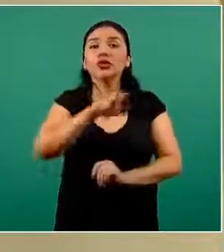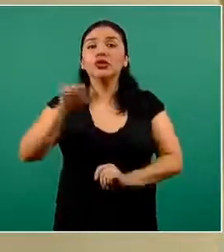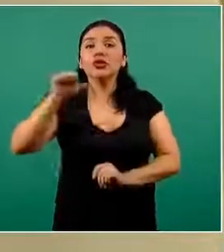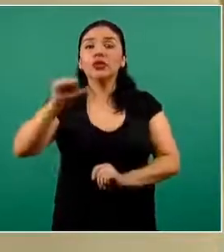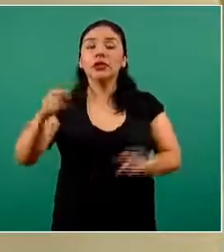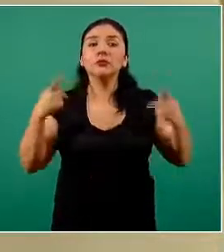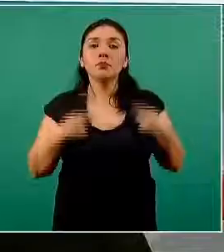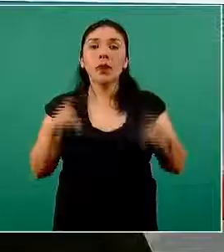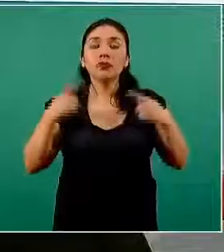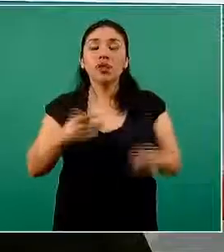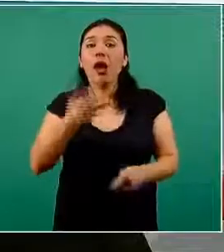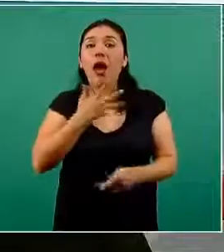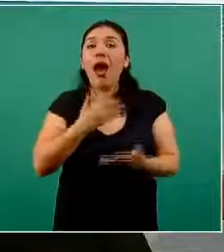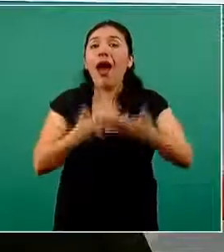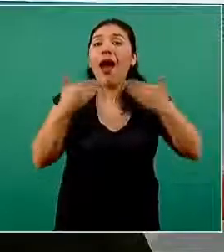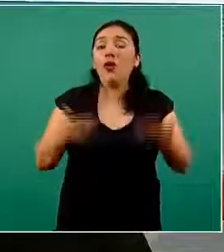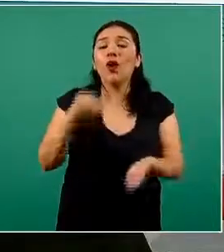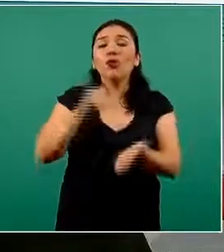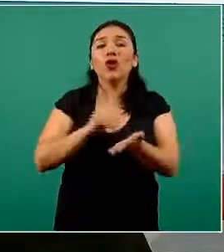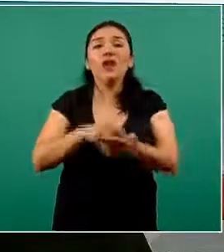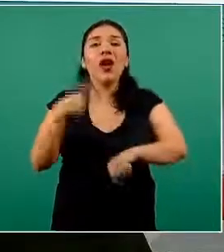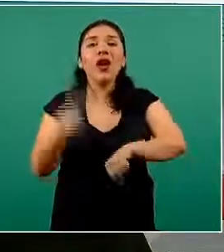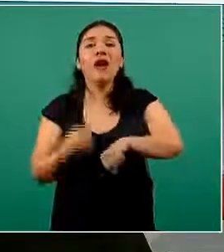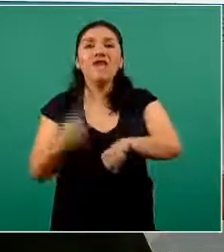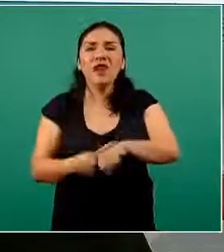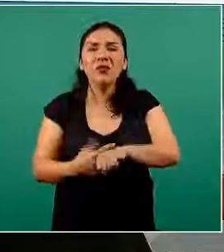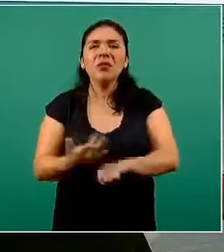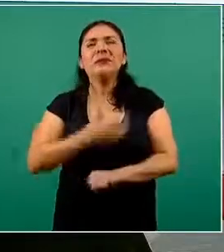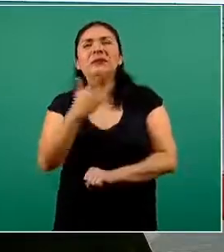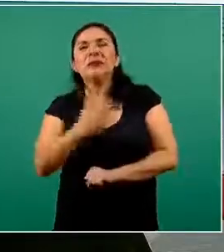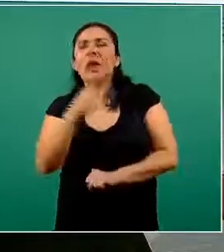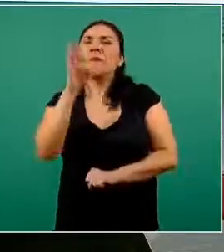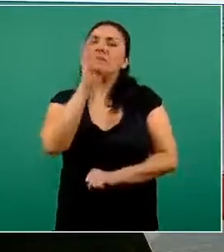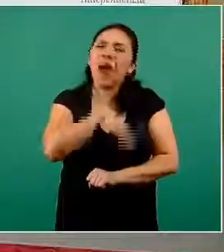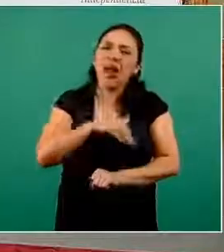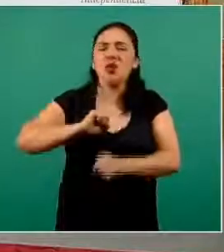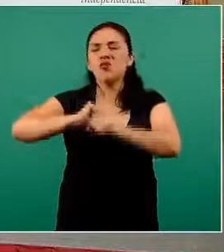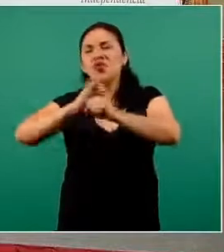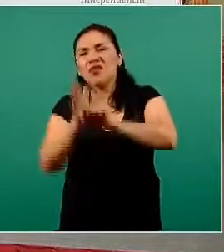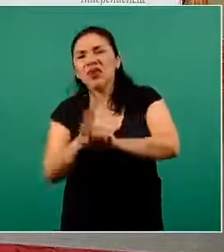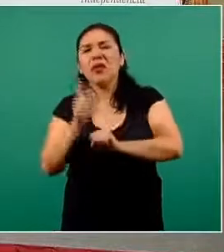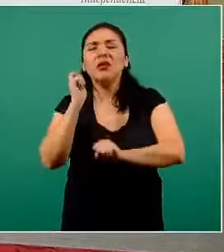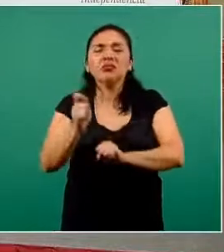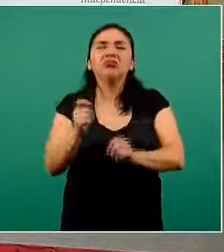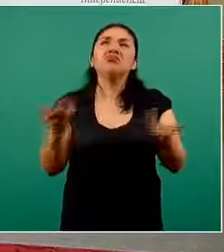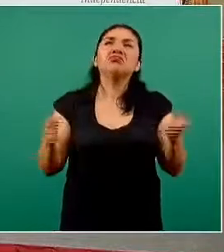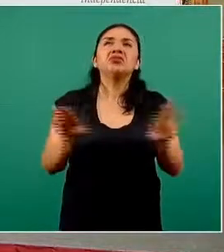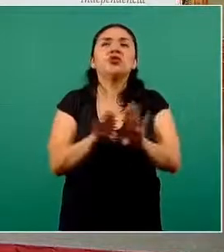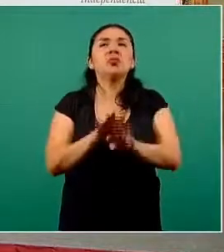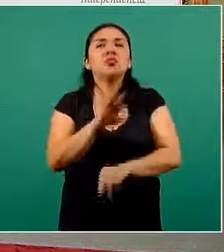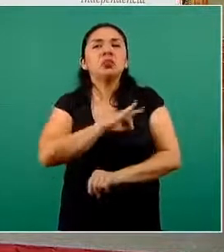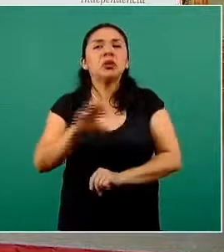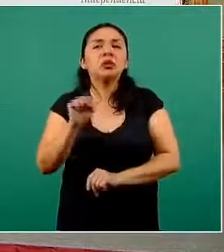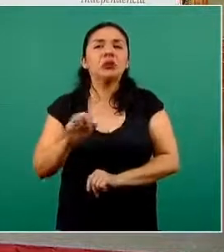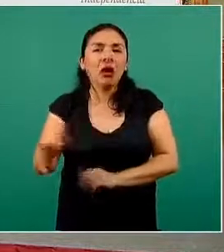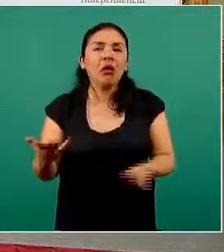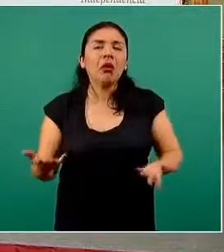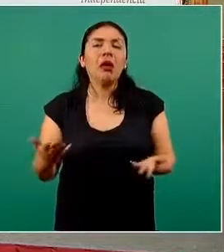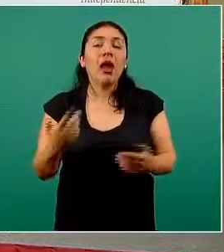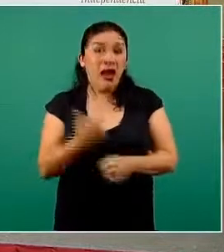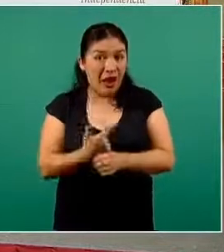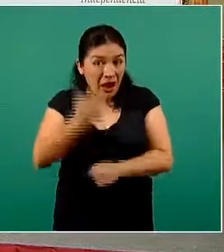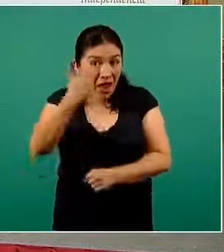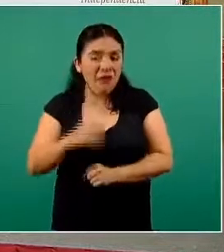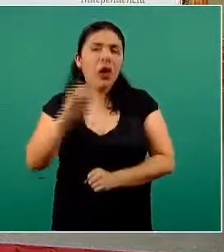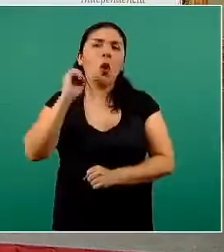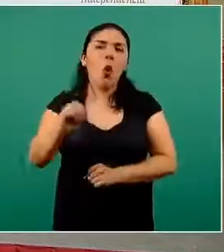17,816 personas que actualmente tienen un cuadro de COVID activo, ya sea un cuadro